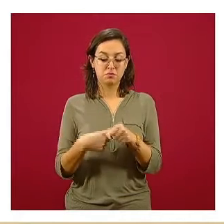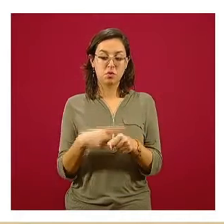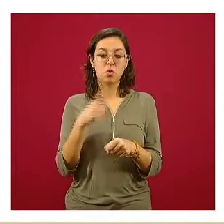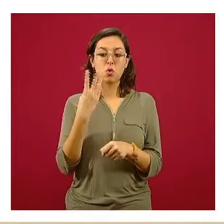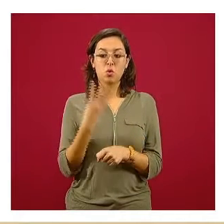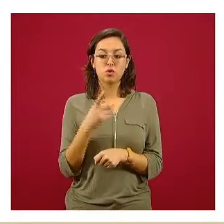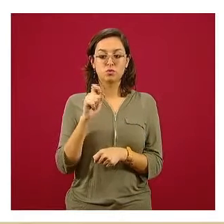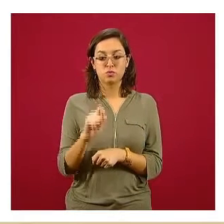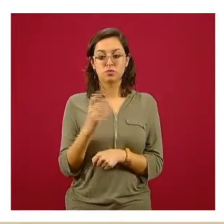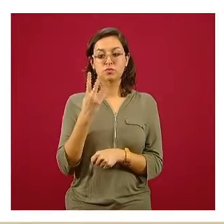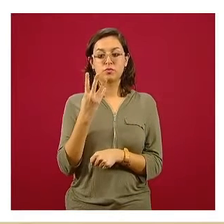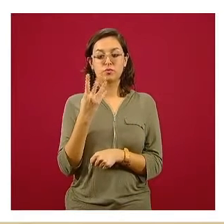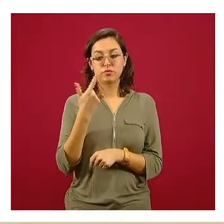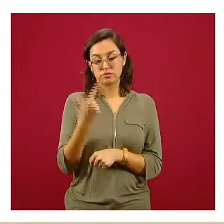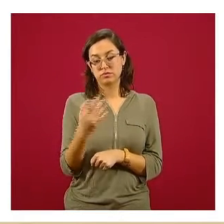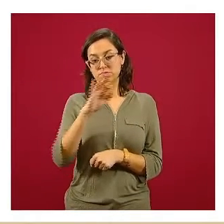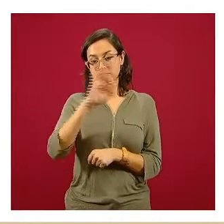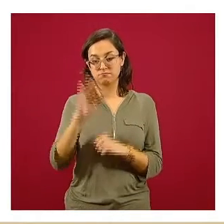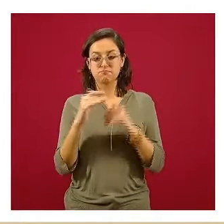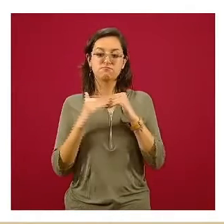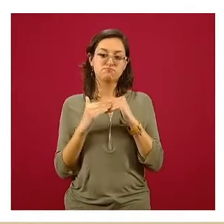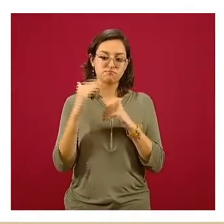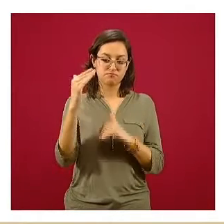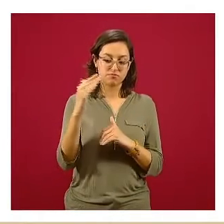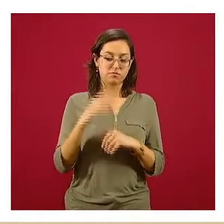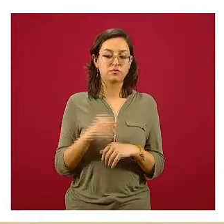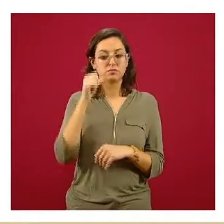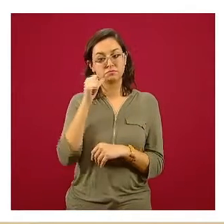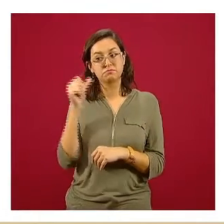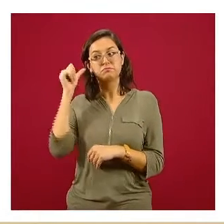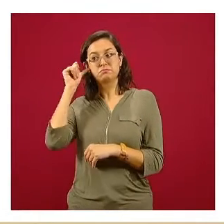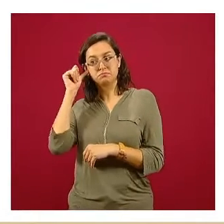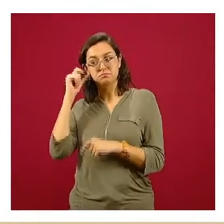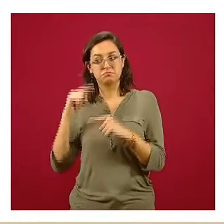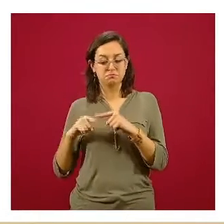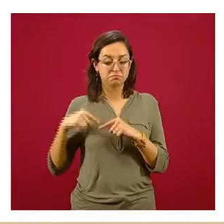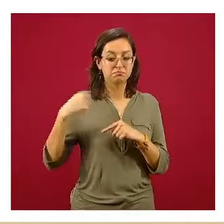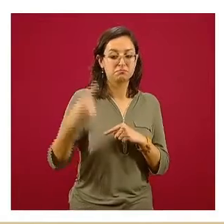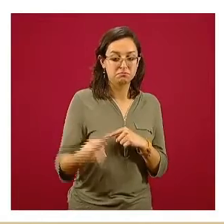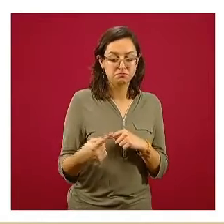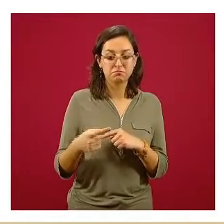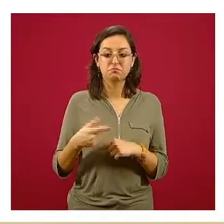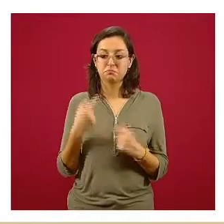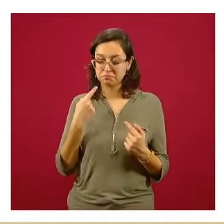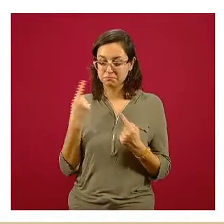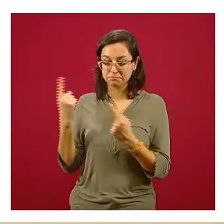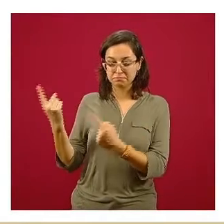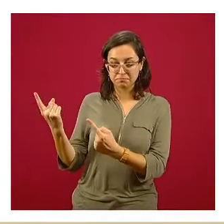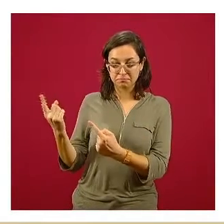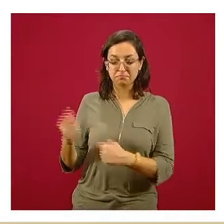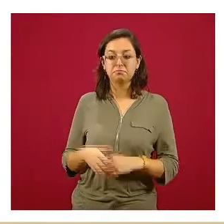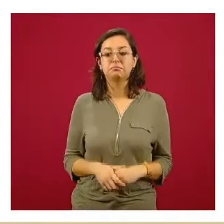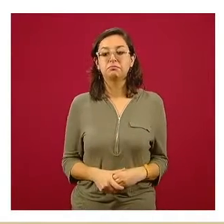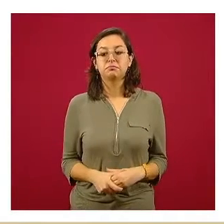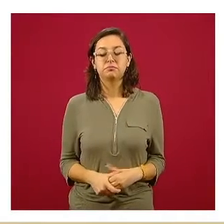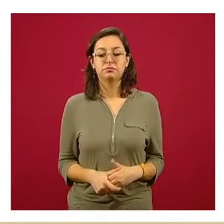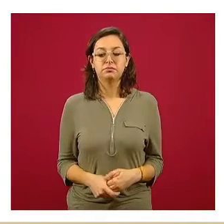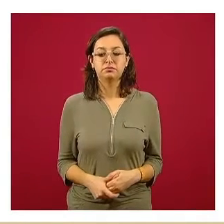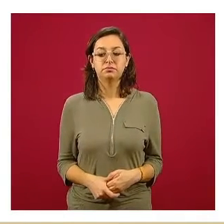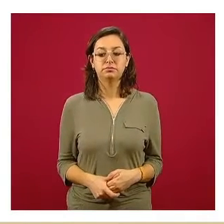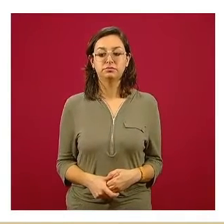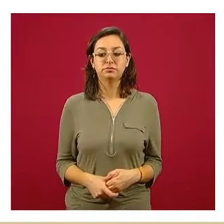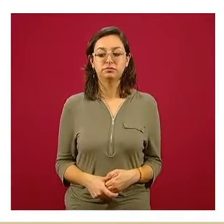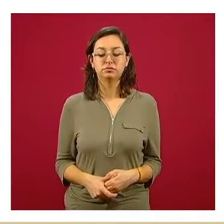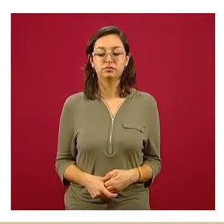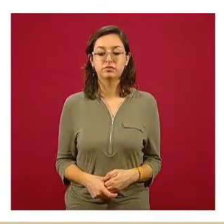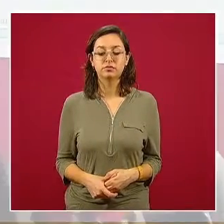4.7% de esta cantidad o de la cantidad que había en el día previo. Esta curva, también les recuerdo, aprovechando que es sábado y tenemos un poco más